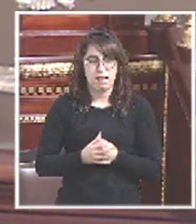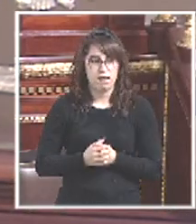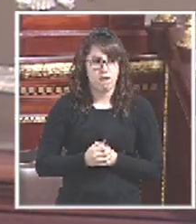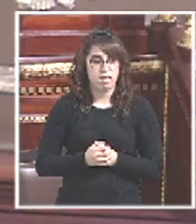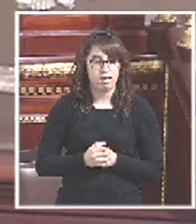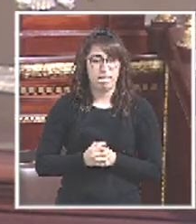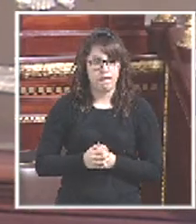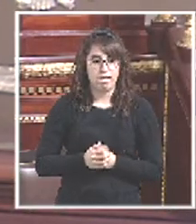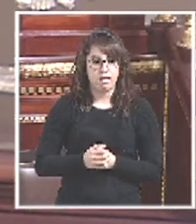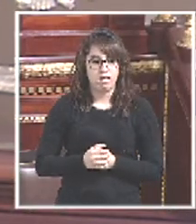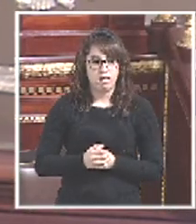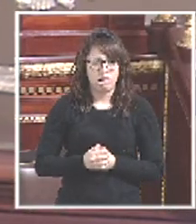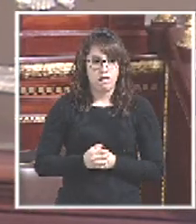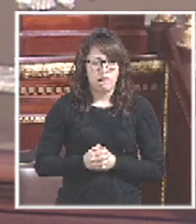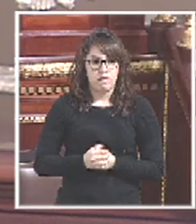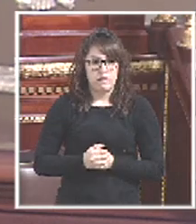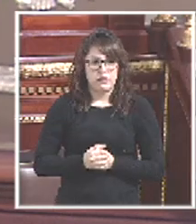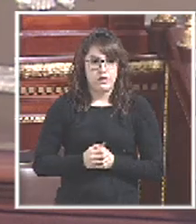que haya lugar.